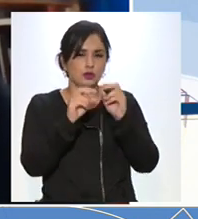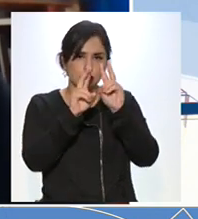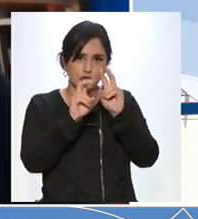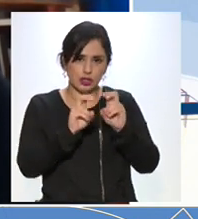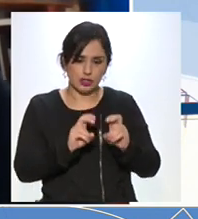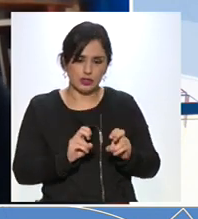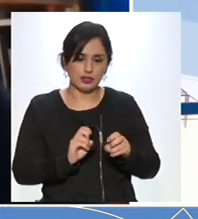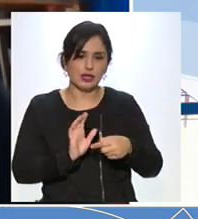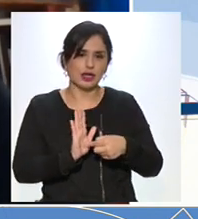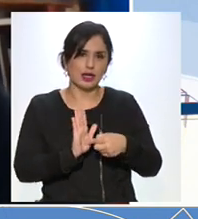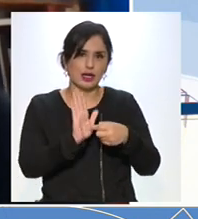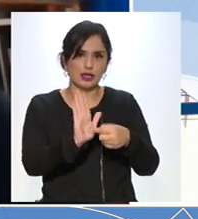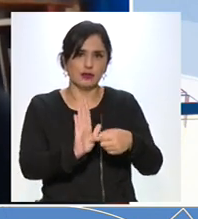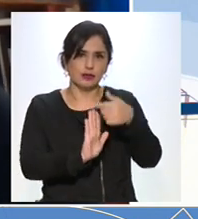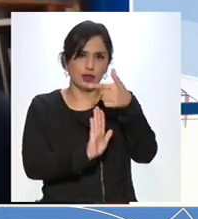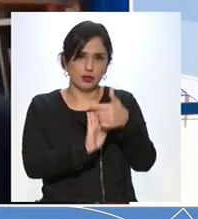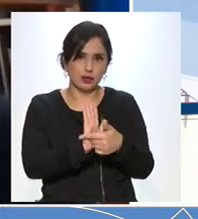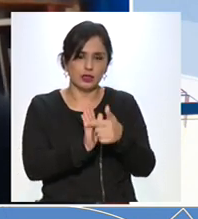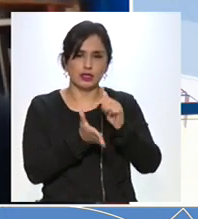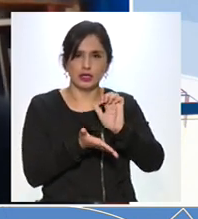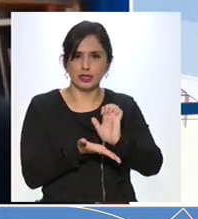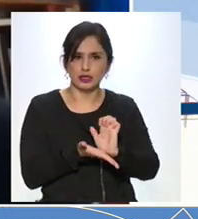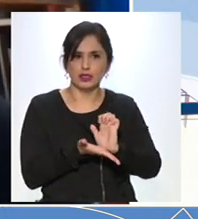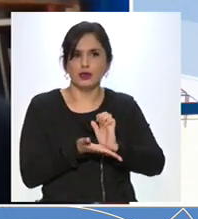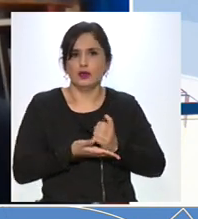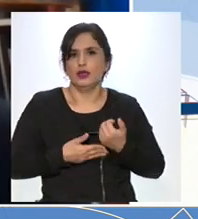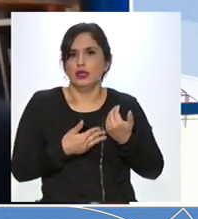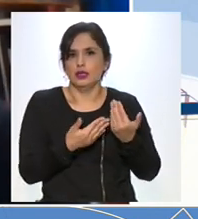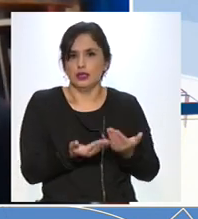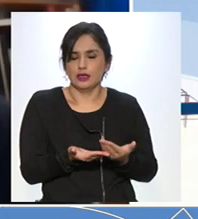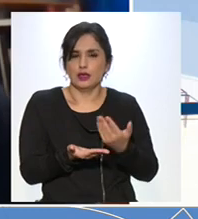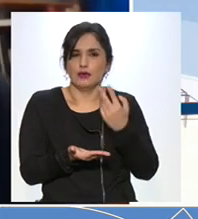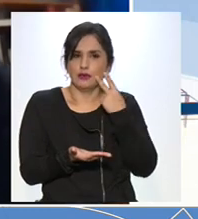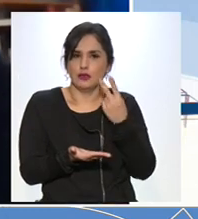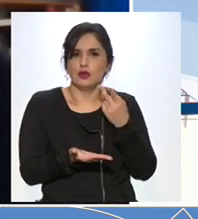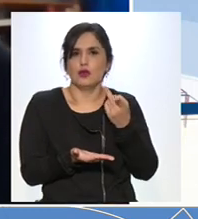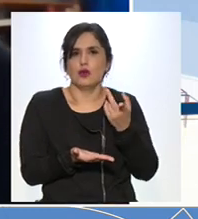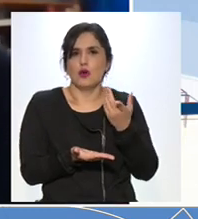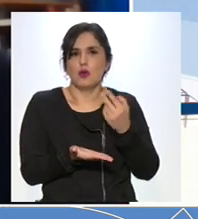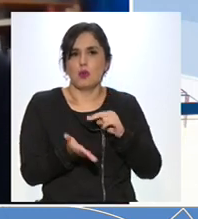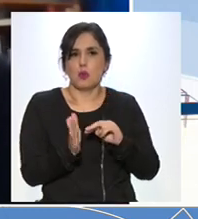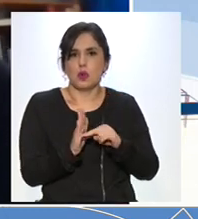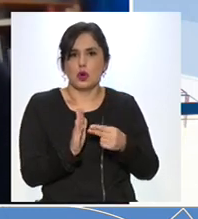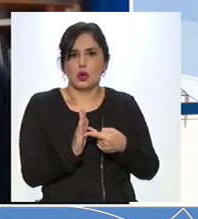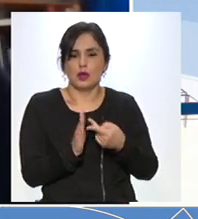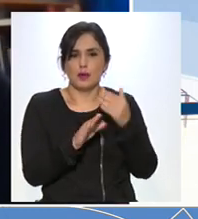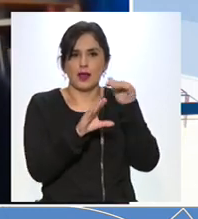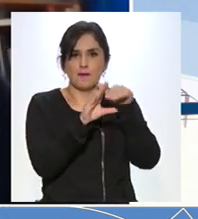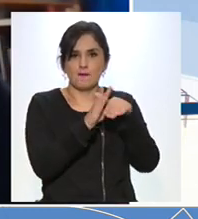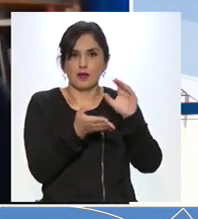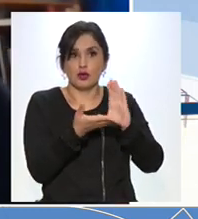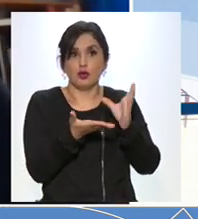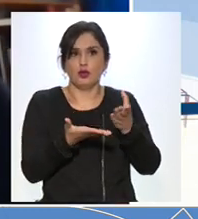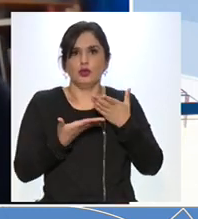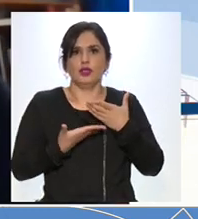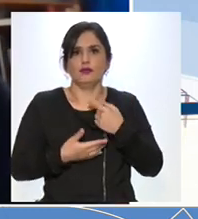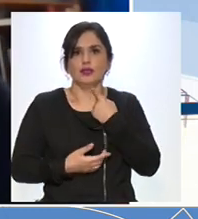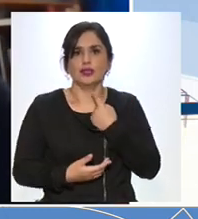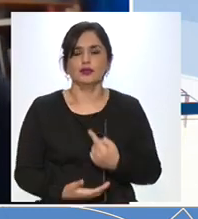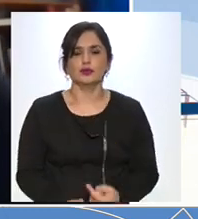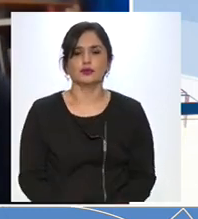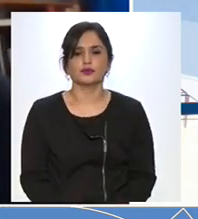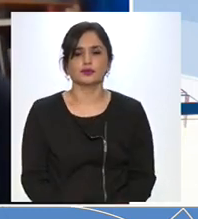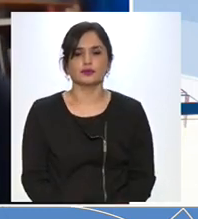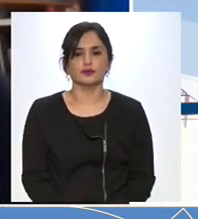había una política fiscal que la verdad que está generando muchos de los problemas que obligan al banco a reaccionar como está reaccionando.